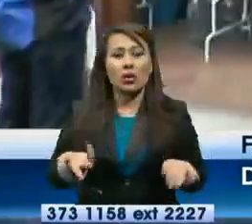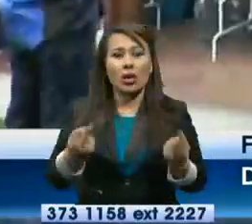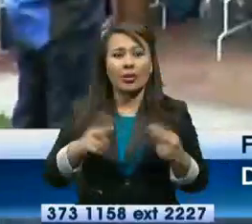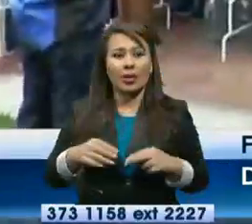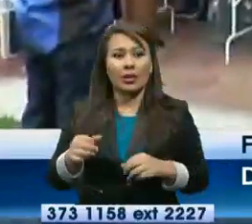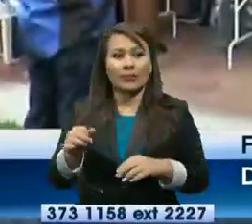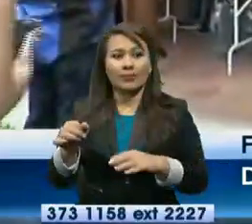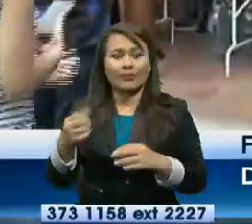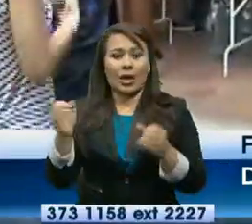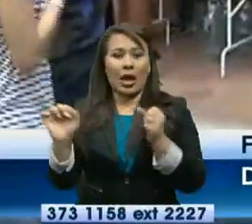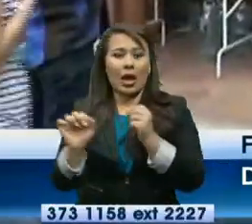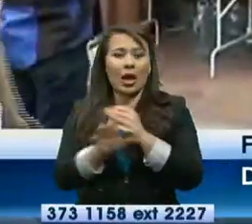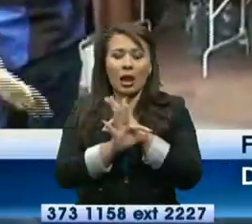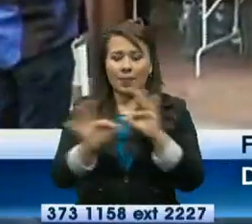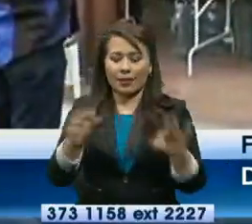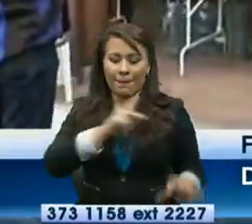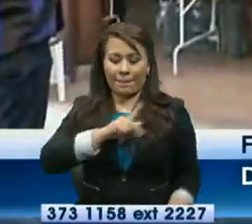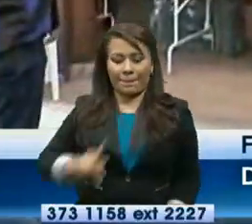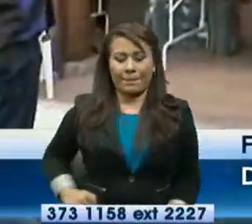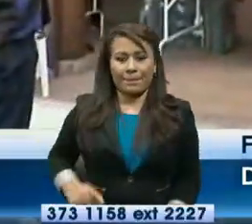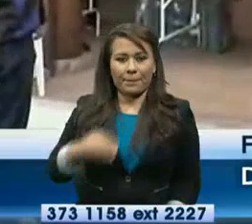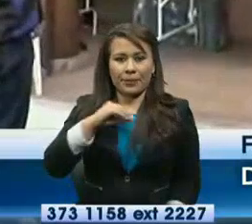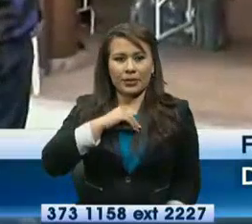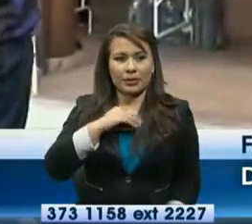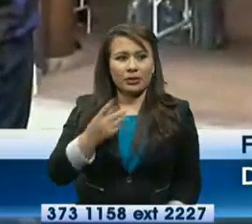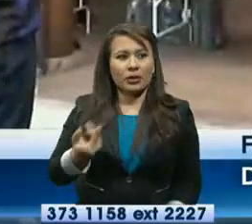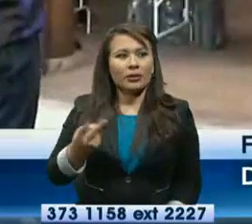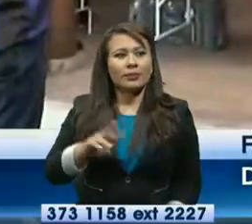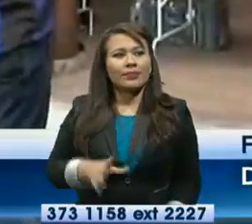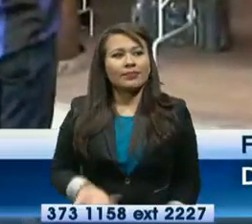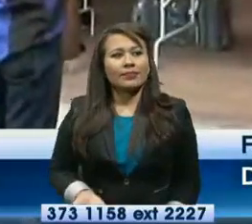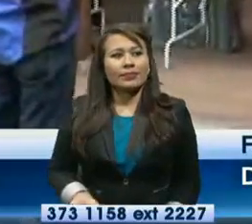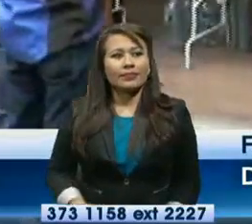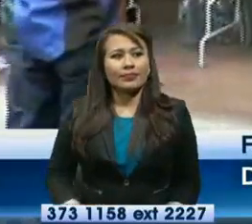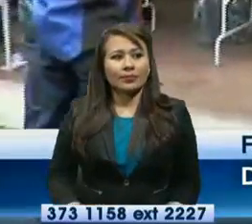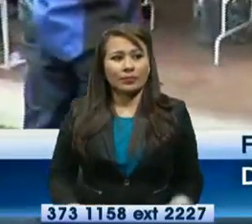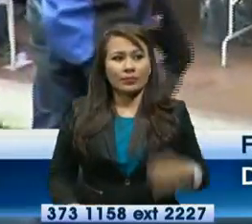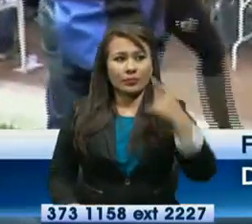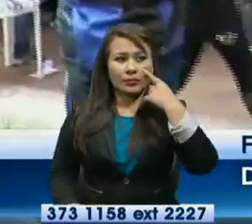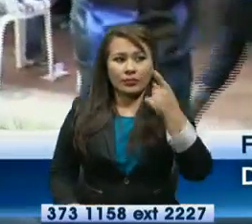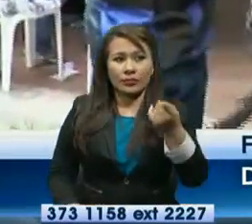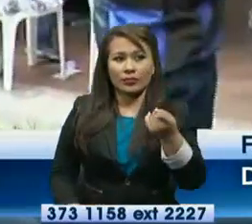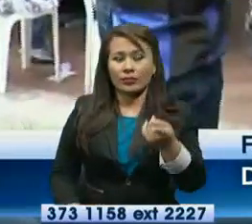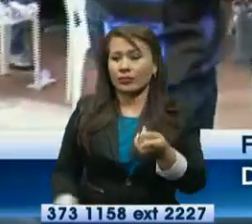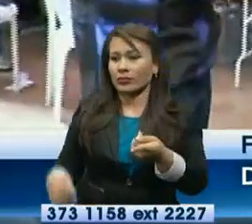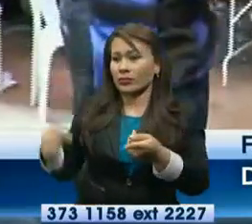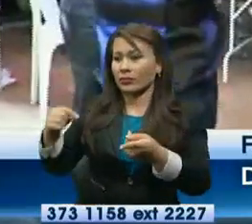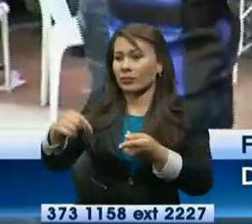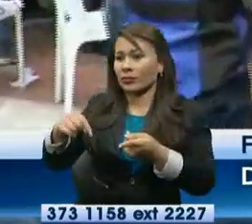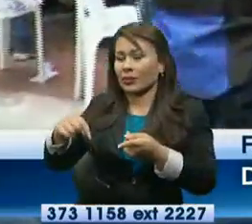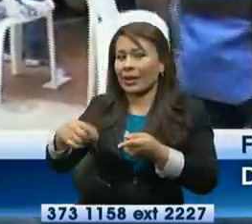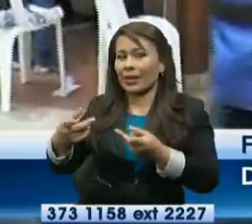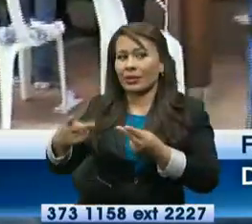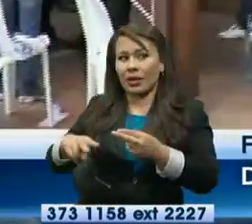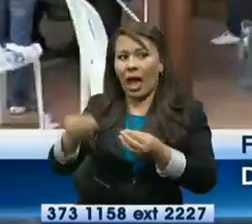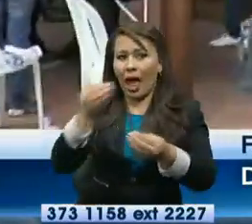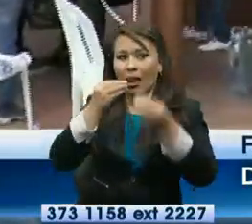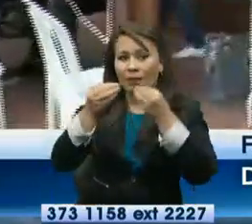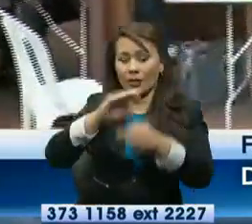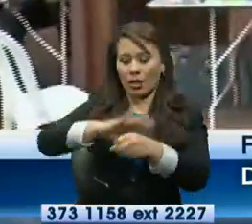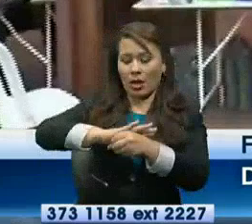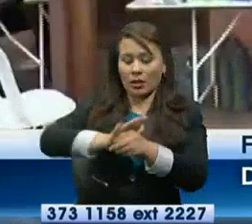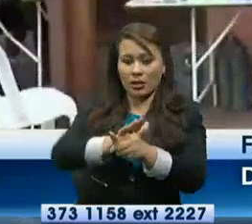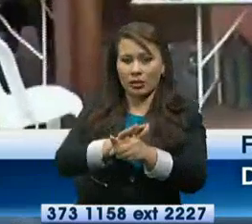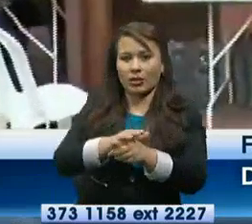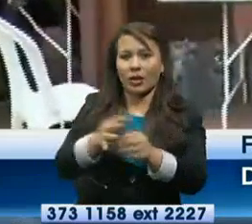con artículos de higiene femenina, de higiene personal. Seguimos con clasificación. Nos acompaña el camarógrafo. Tenemos, y por supuesto, alimentos, ¿no?